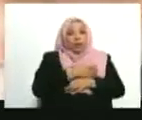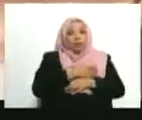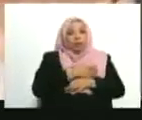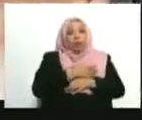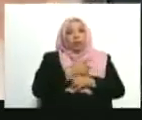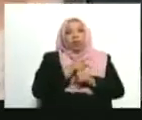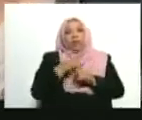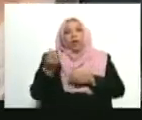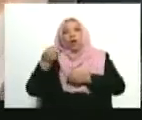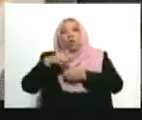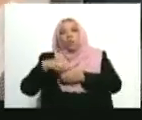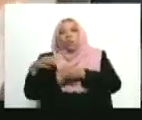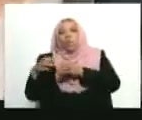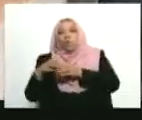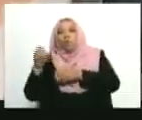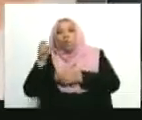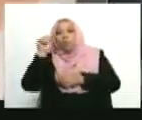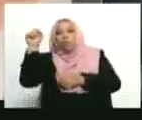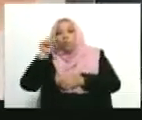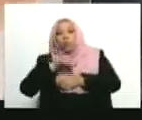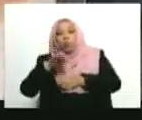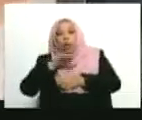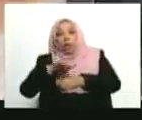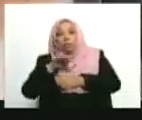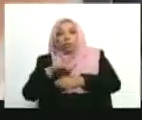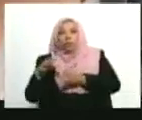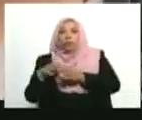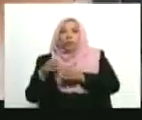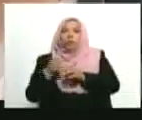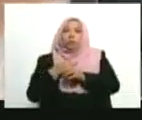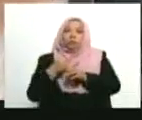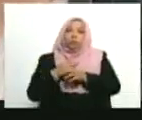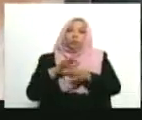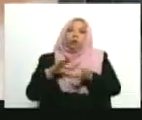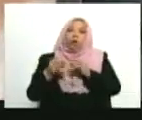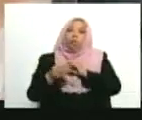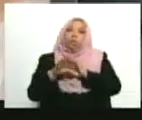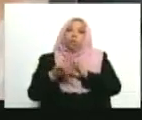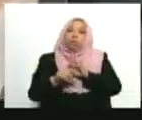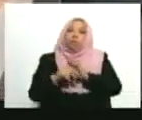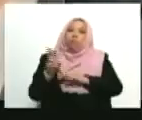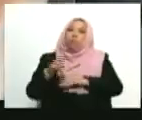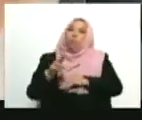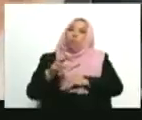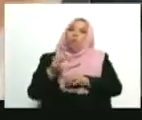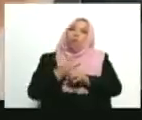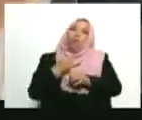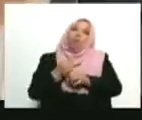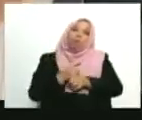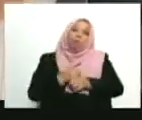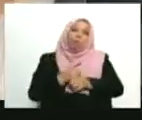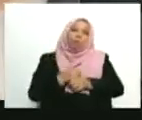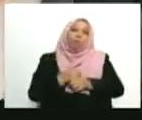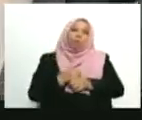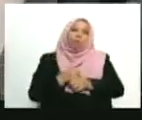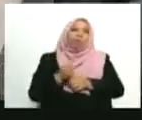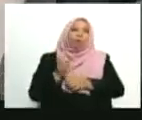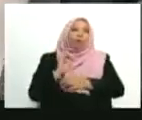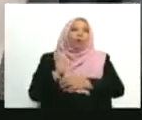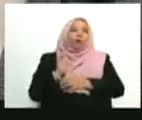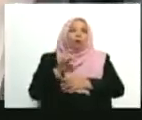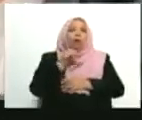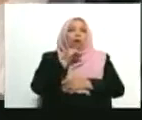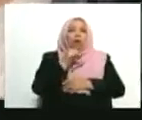Comunista, llegaron a un acuerdo donde se iba a cambiar la constitución, pero no a través de una asamblea